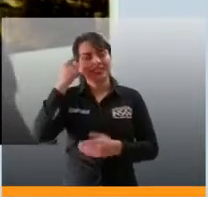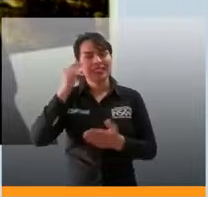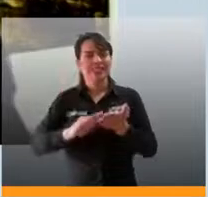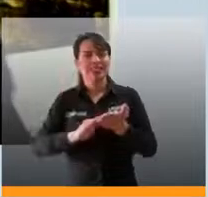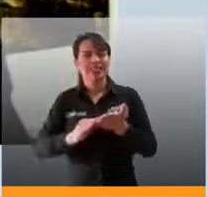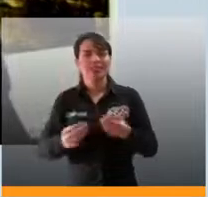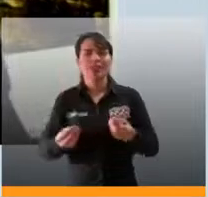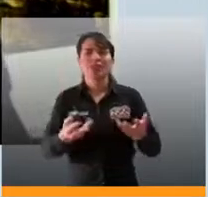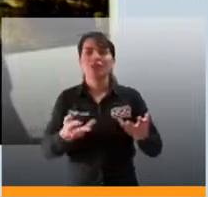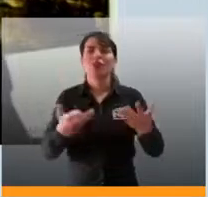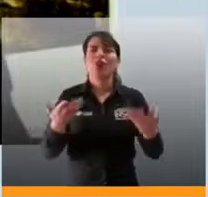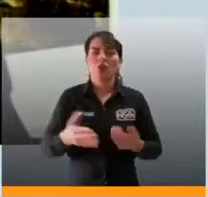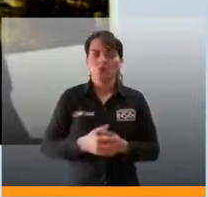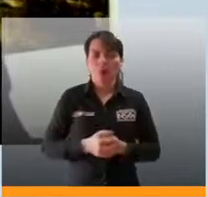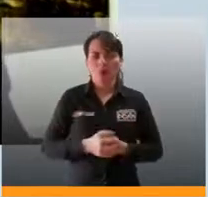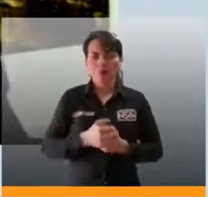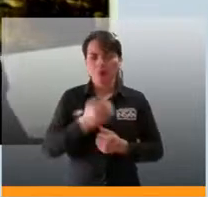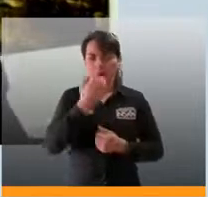no, utilicemos,